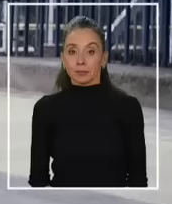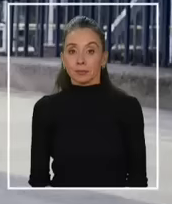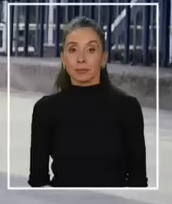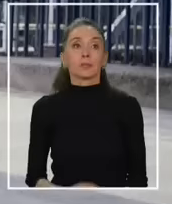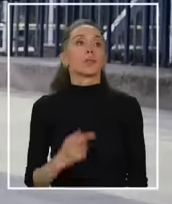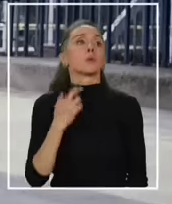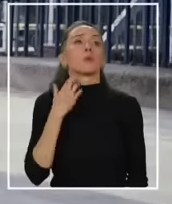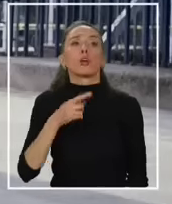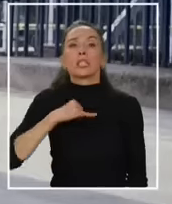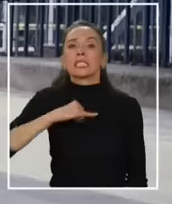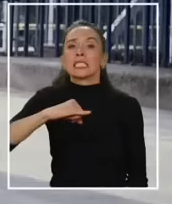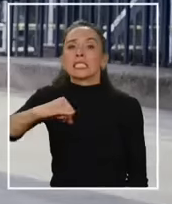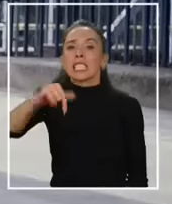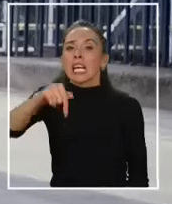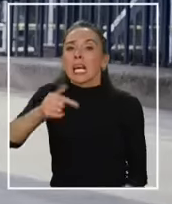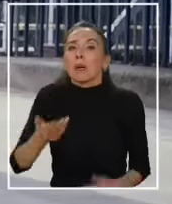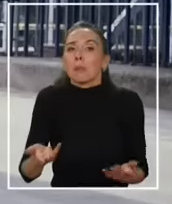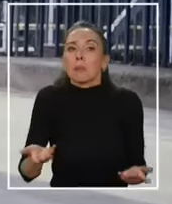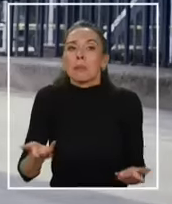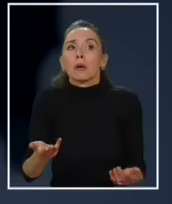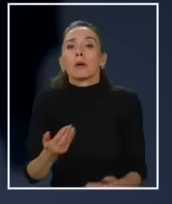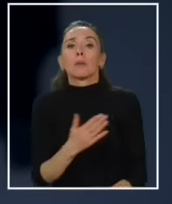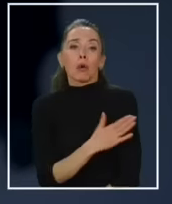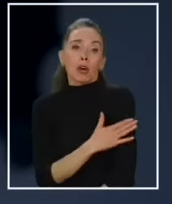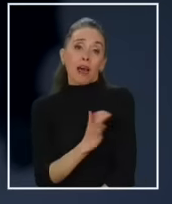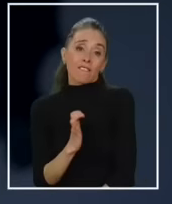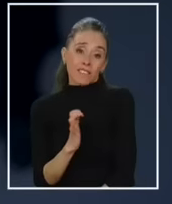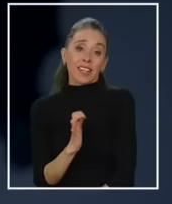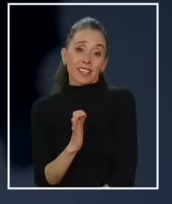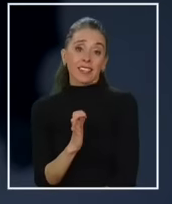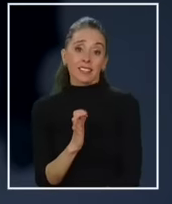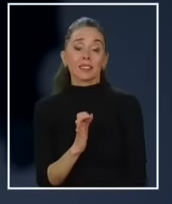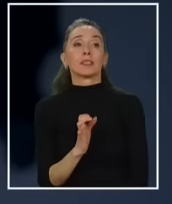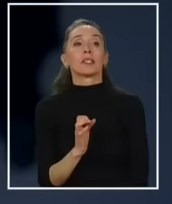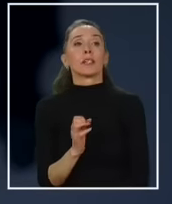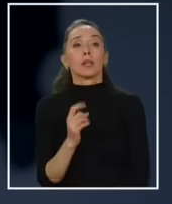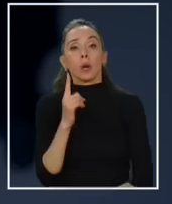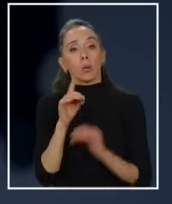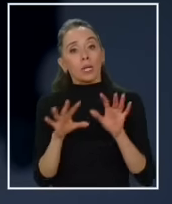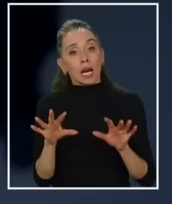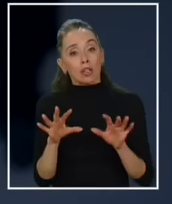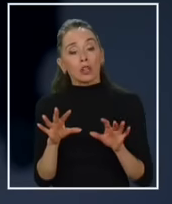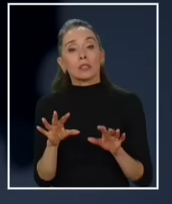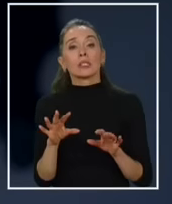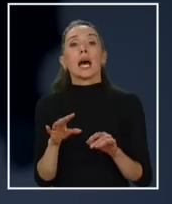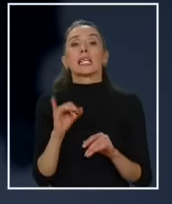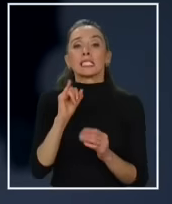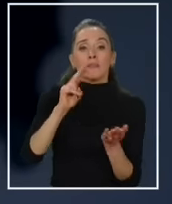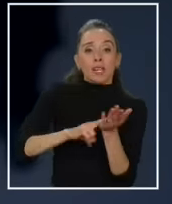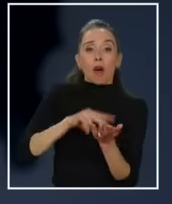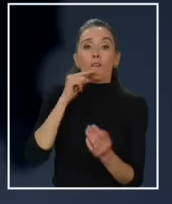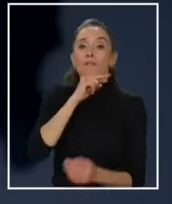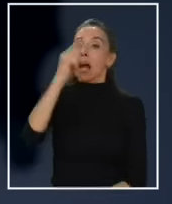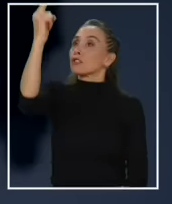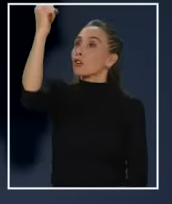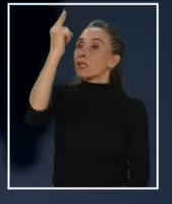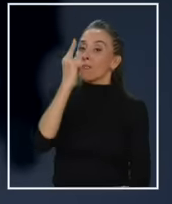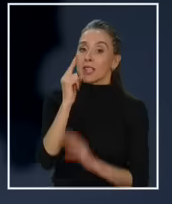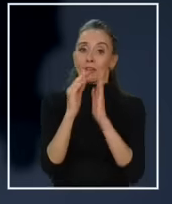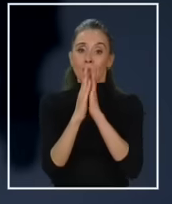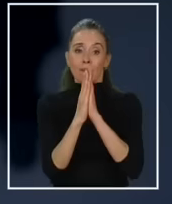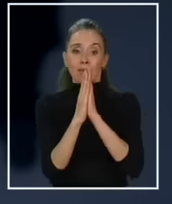¿Por qué se mantiene esto? Fe. Una cosa es la verosimilitud de la aparición y otra cosa